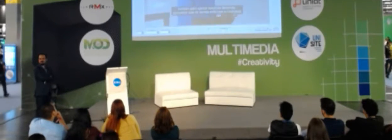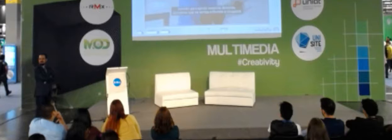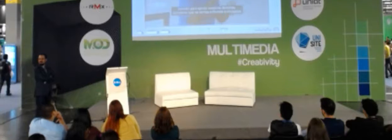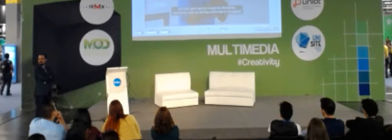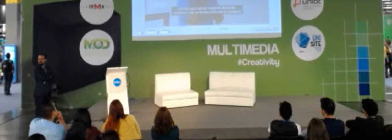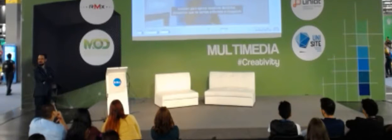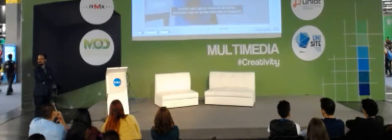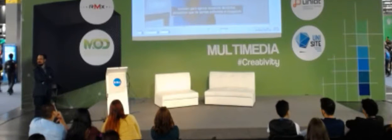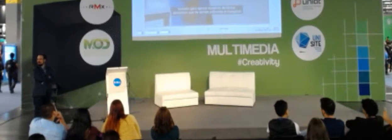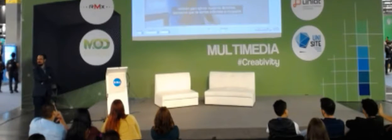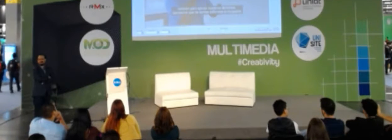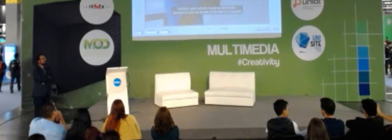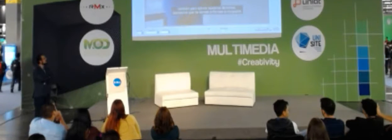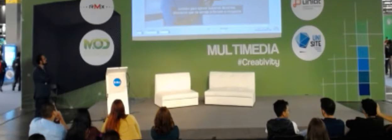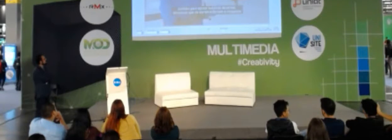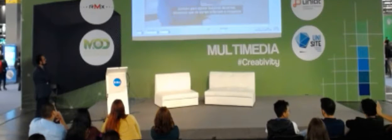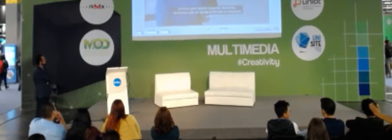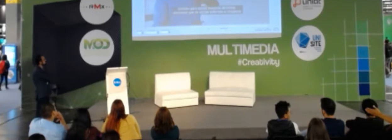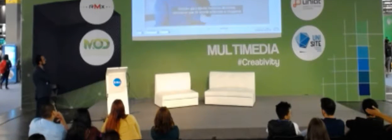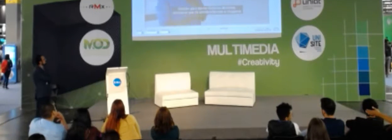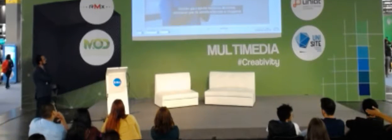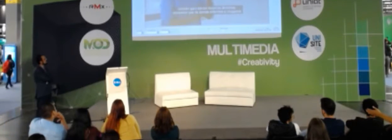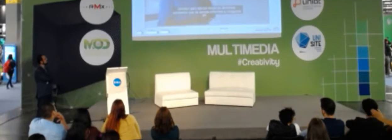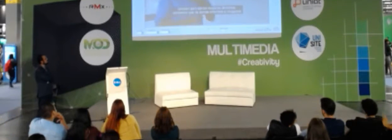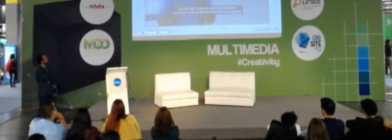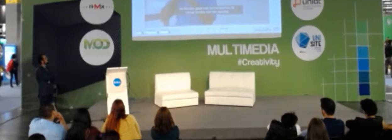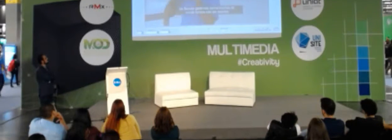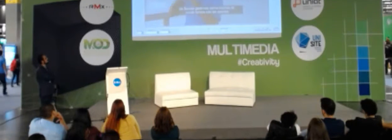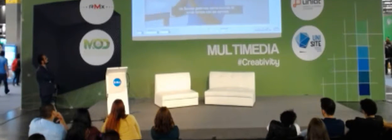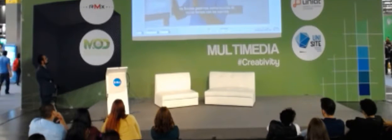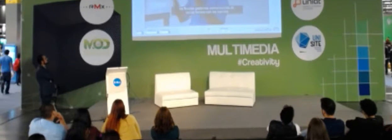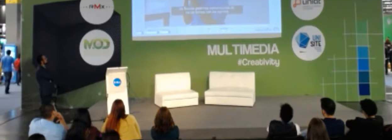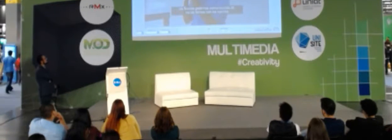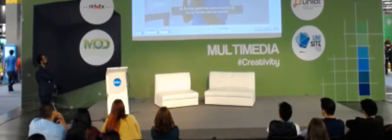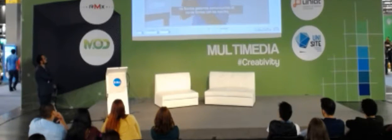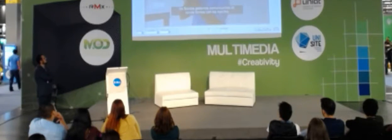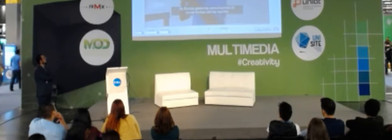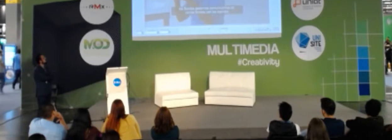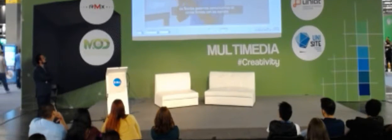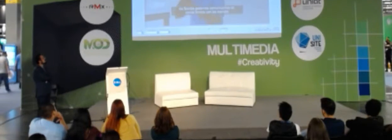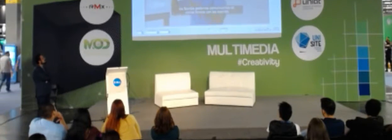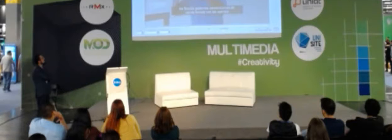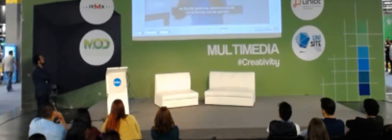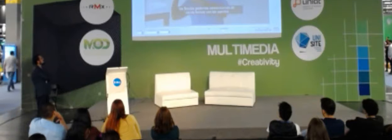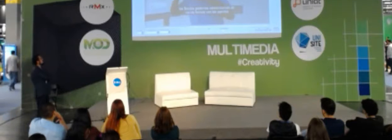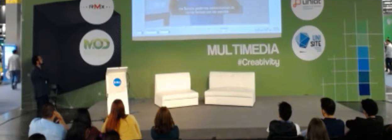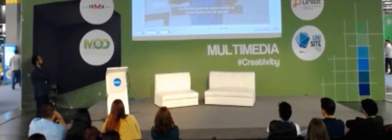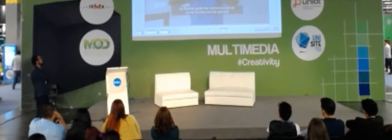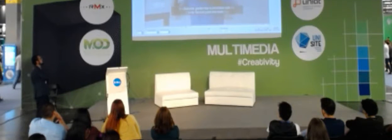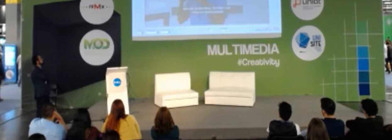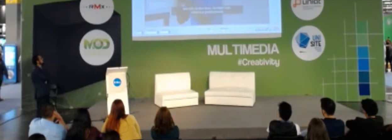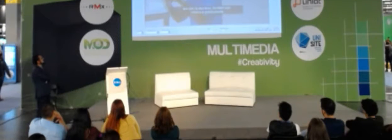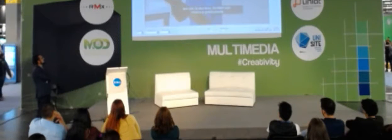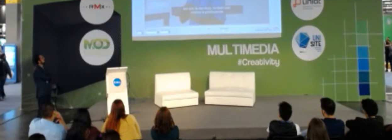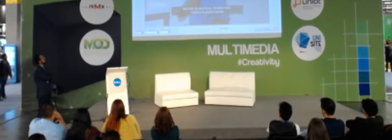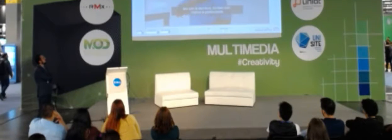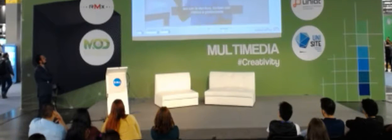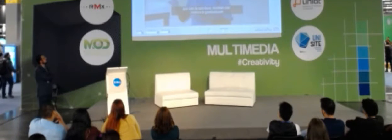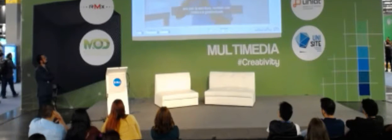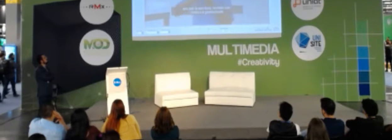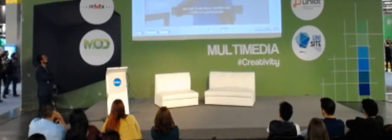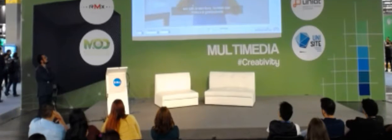derechos, demostrar que no somos enfermos o incapaces. Los sordos podemos comunicarnos de varias formas con los oyentes, sea con